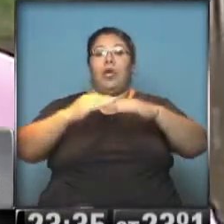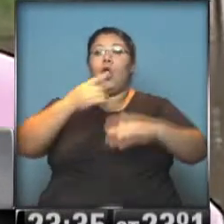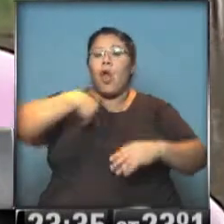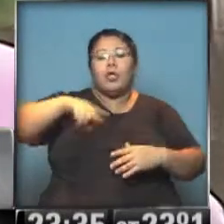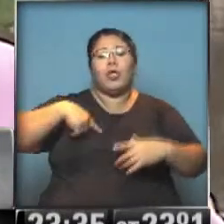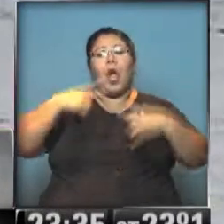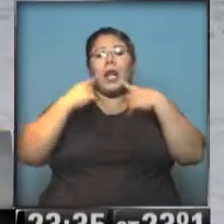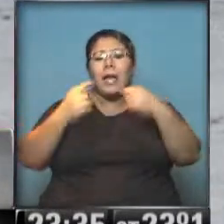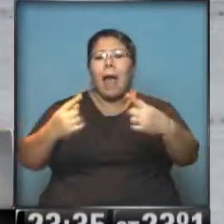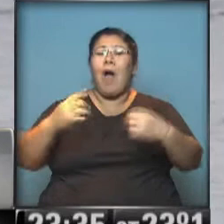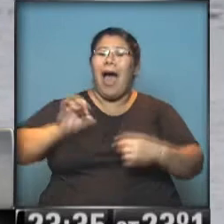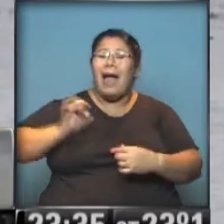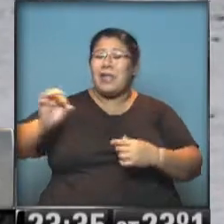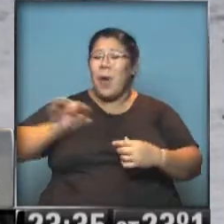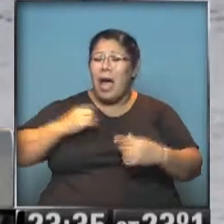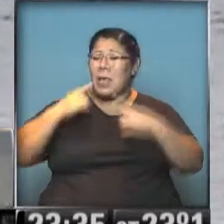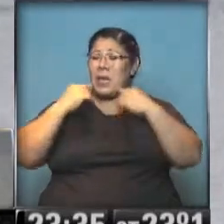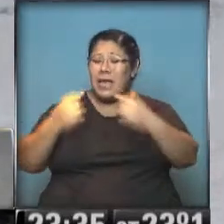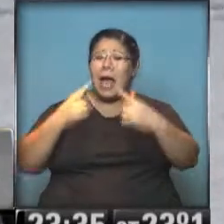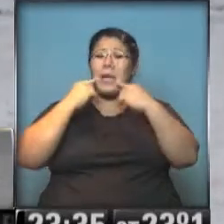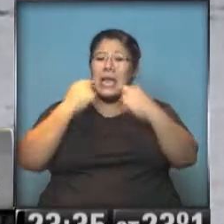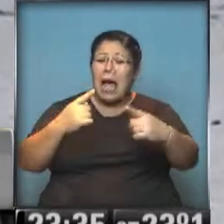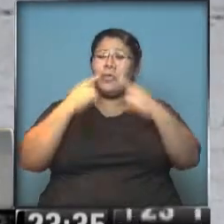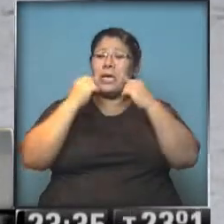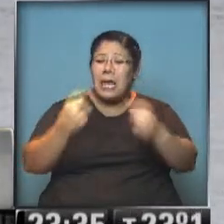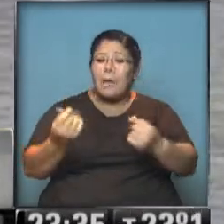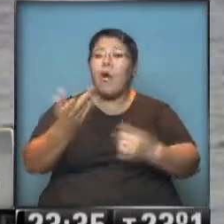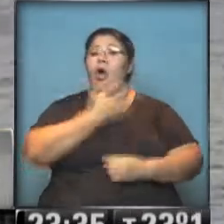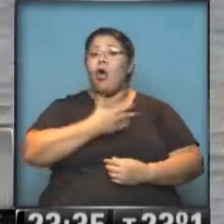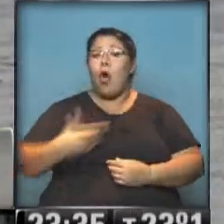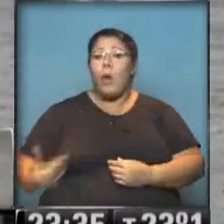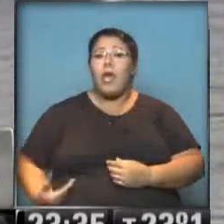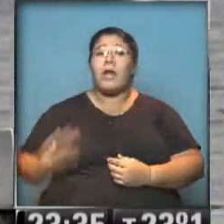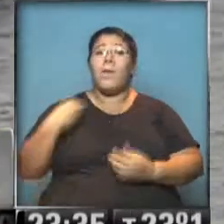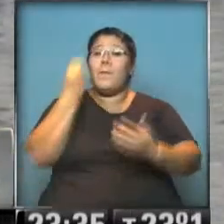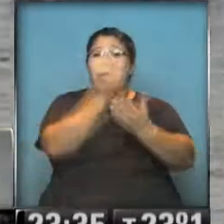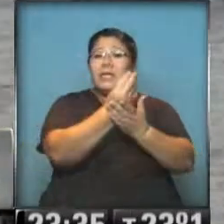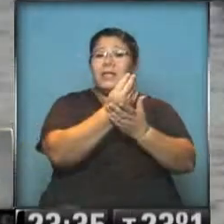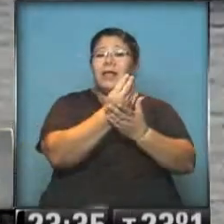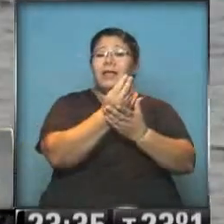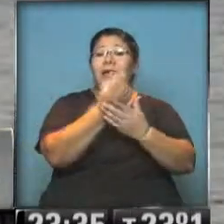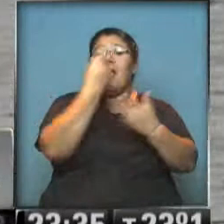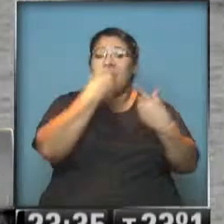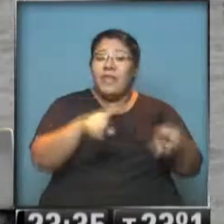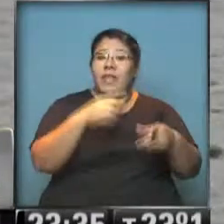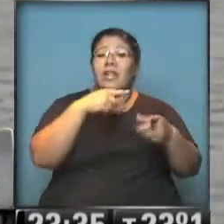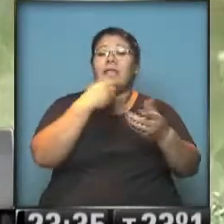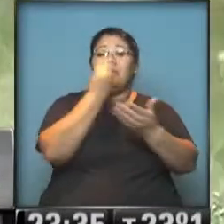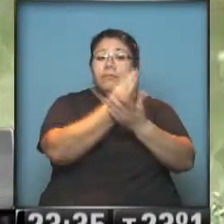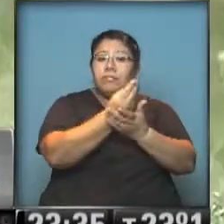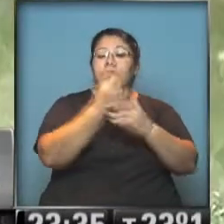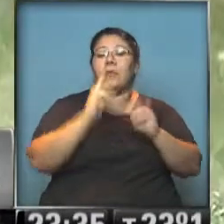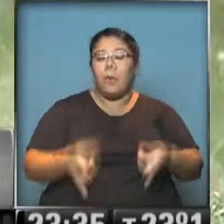haciendo hace años a los distintos gobiernos, pero no pasa nada. Acá aparentemente iban a